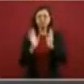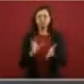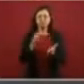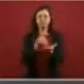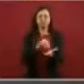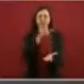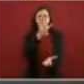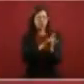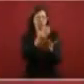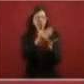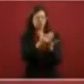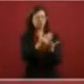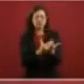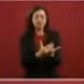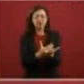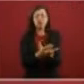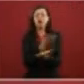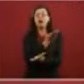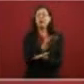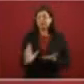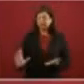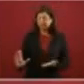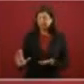estipulado. México